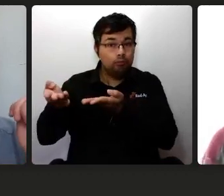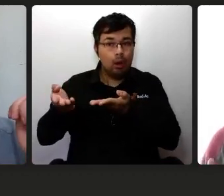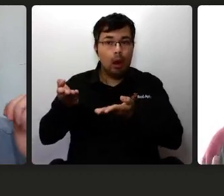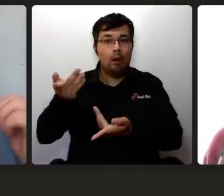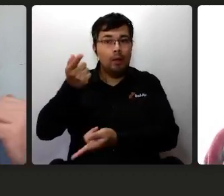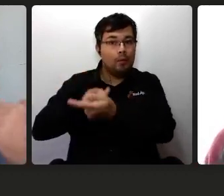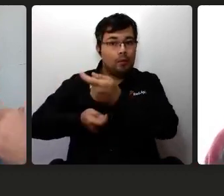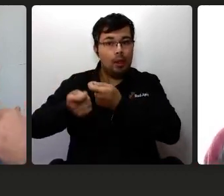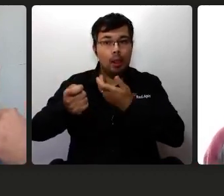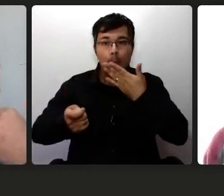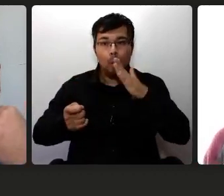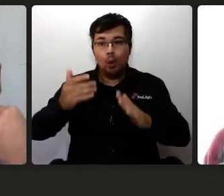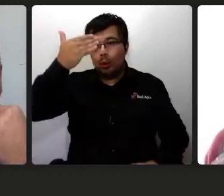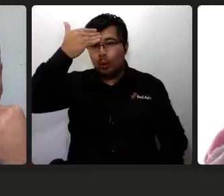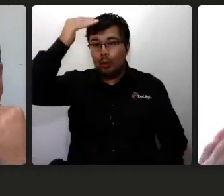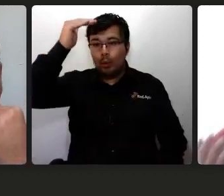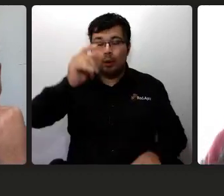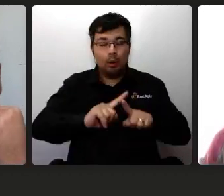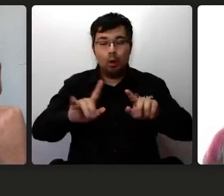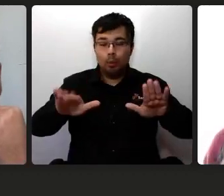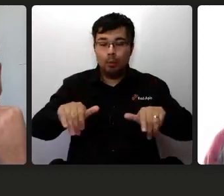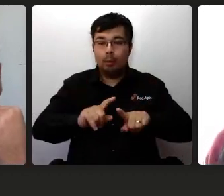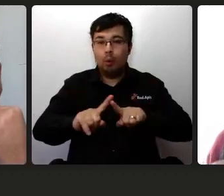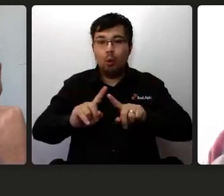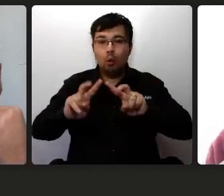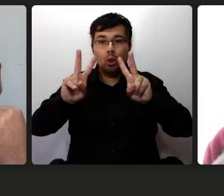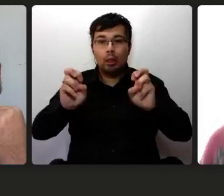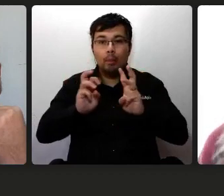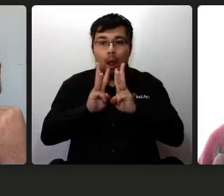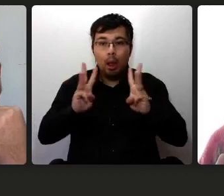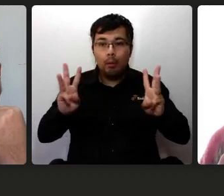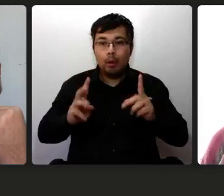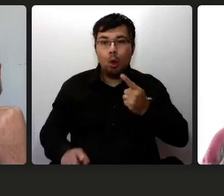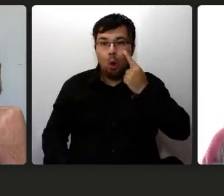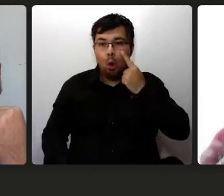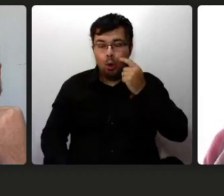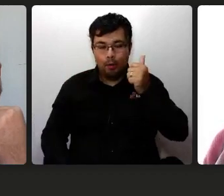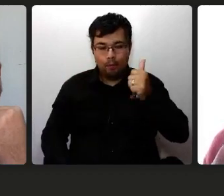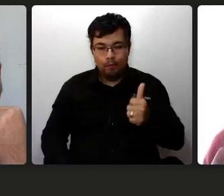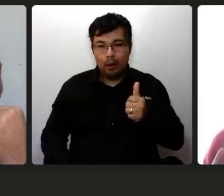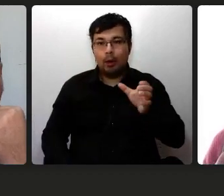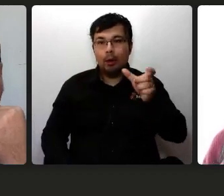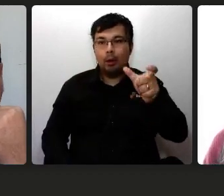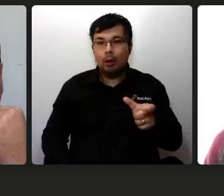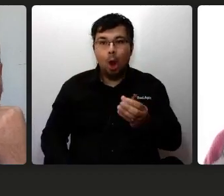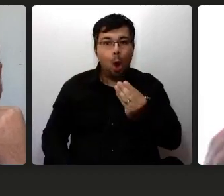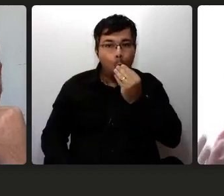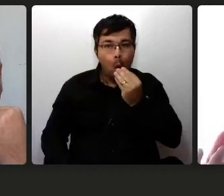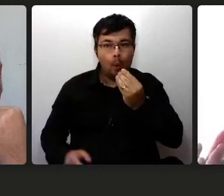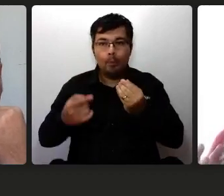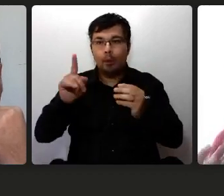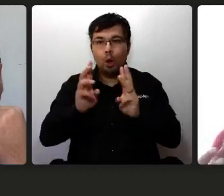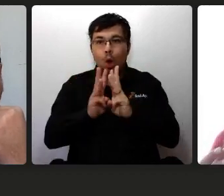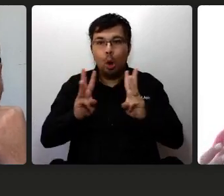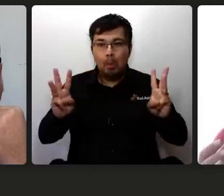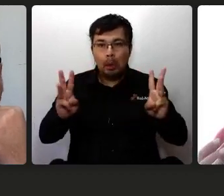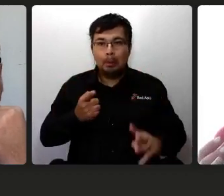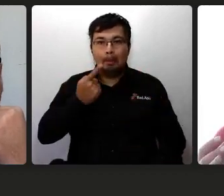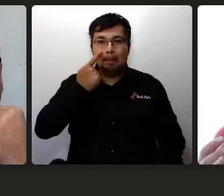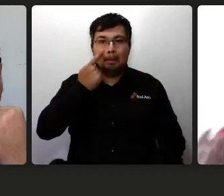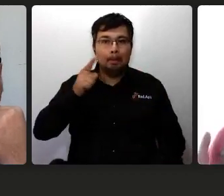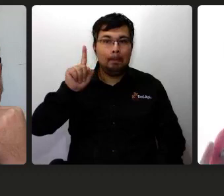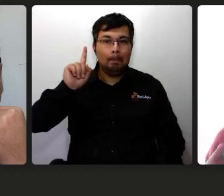mismo en los temas de marketing, o sea, yo puedo conocer bien a mi consumidor, conozco súper bien el negocio, pero de marketing no entiendo mucho. Bueno,